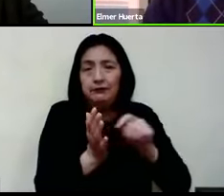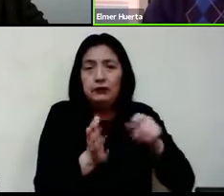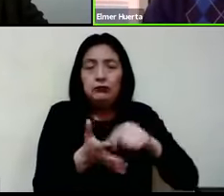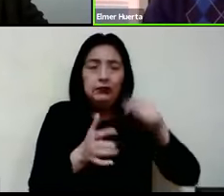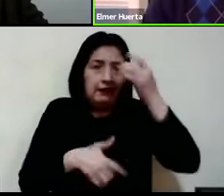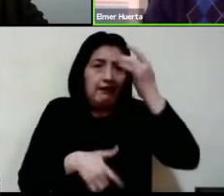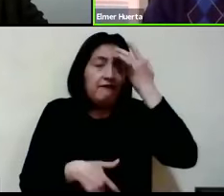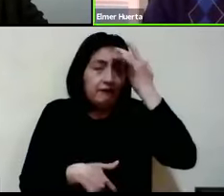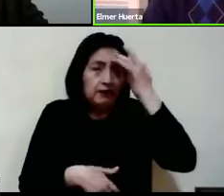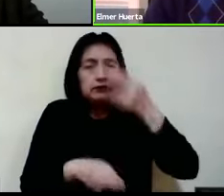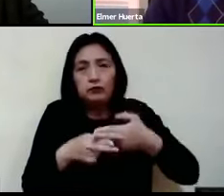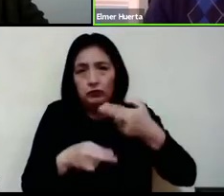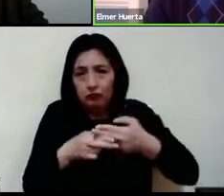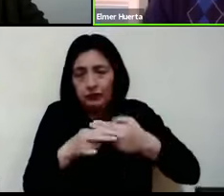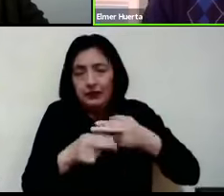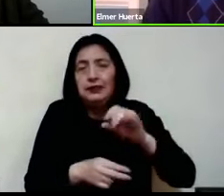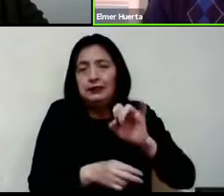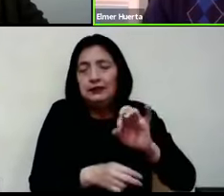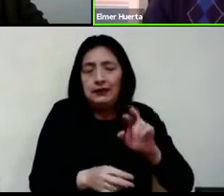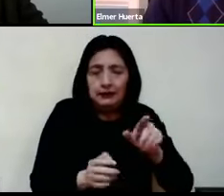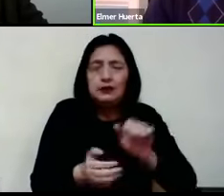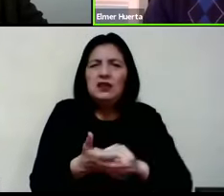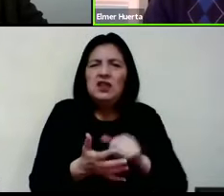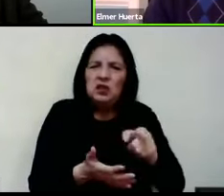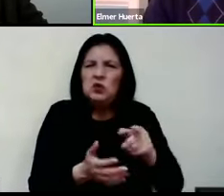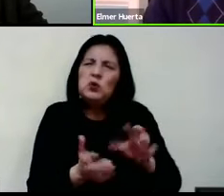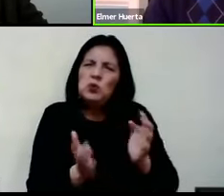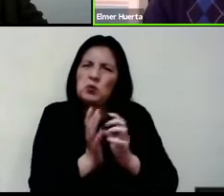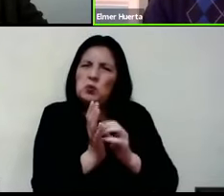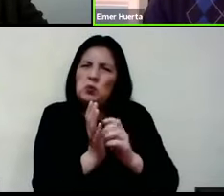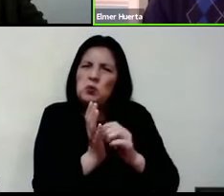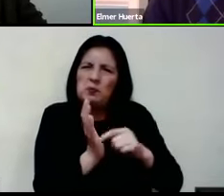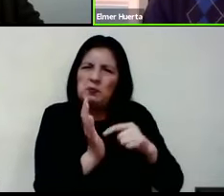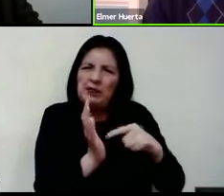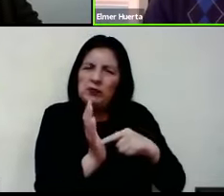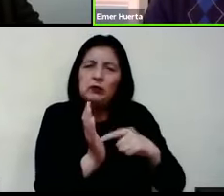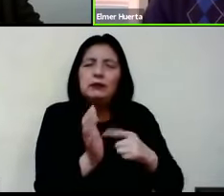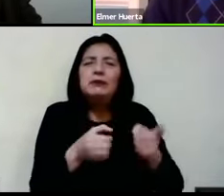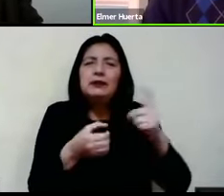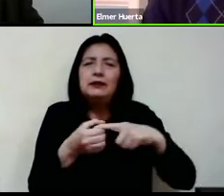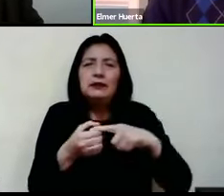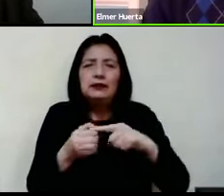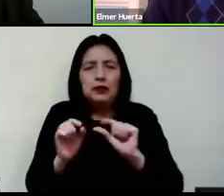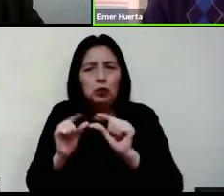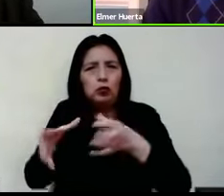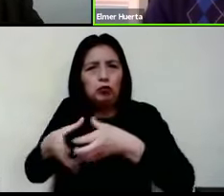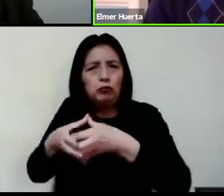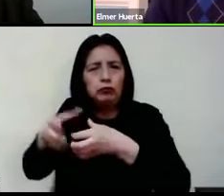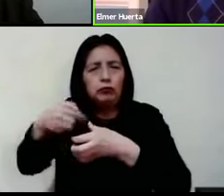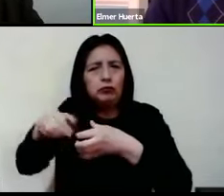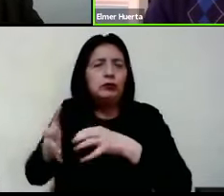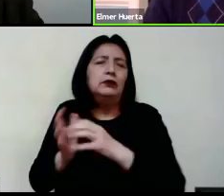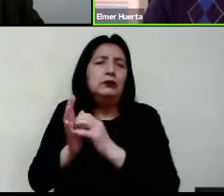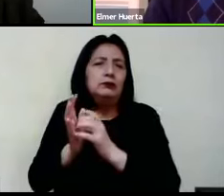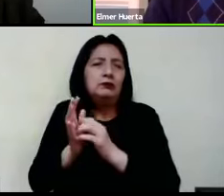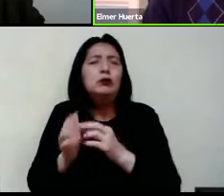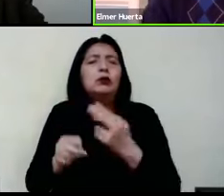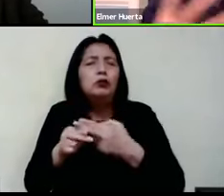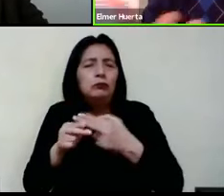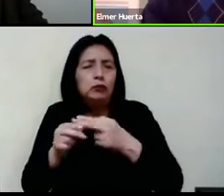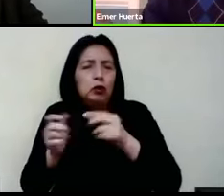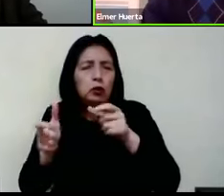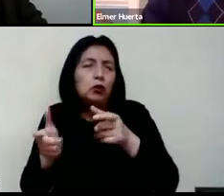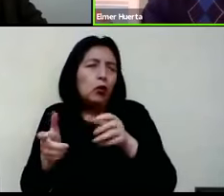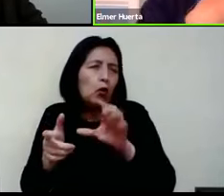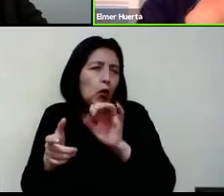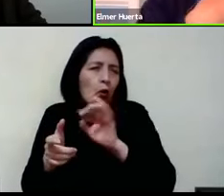enfermedad que se llama SARS, es un virus que pertenece a la familia de los virus corona. Así como